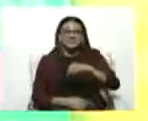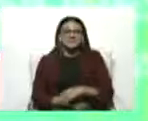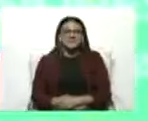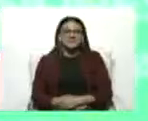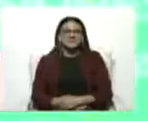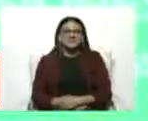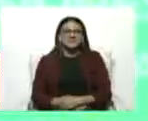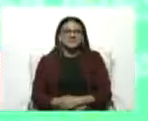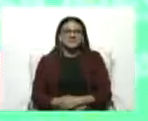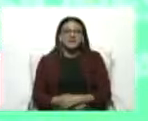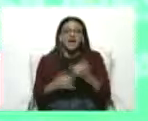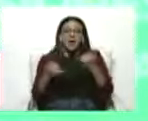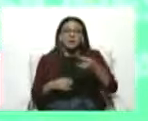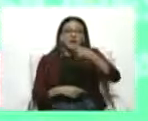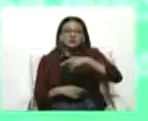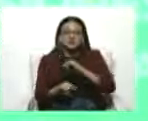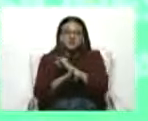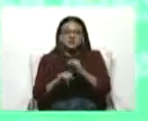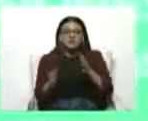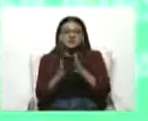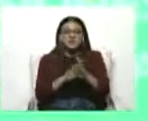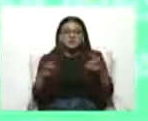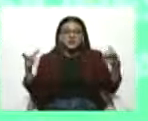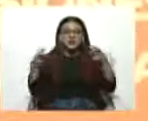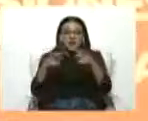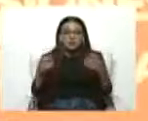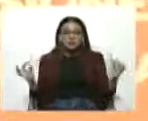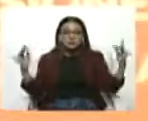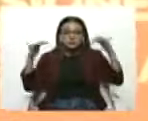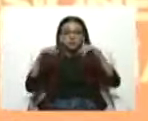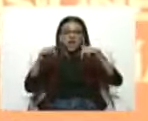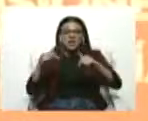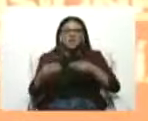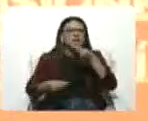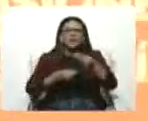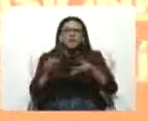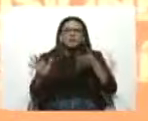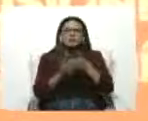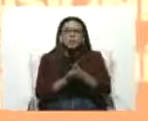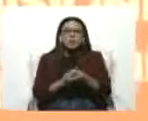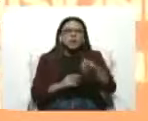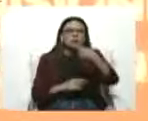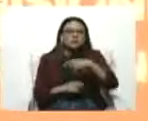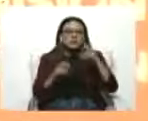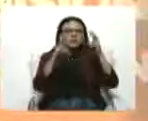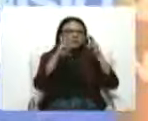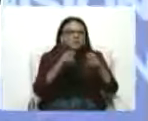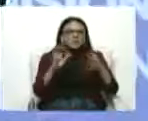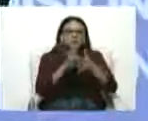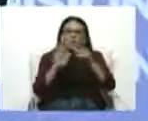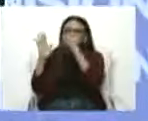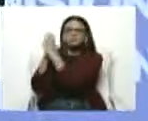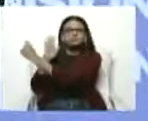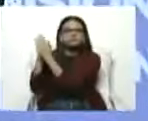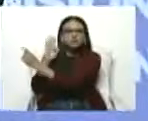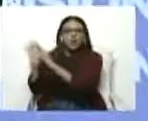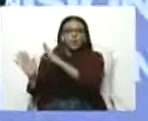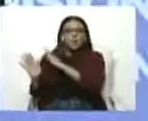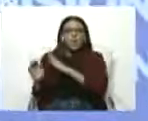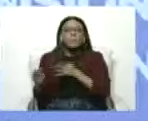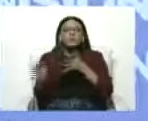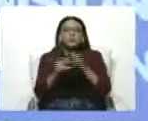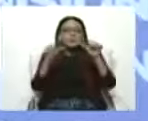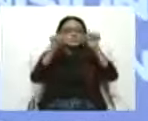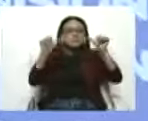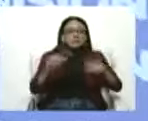Esta plenaria informativa se destacó que el registro se realiza a través de un poderoso sistema